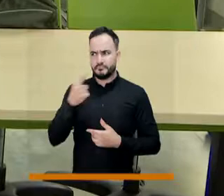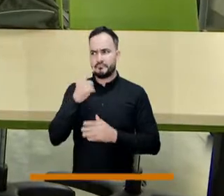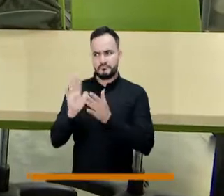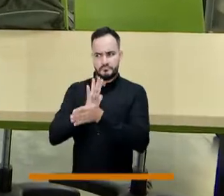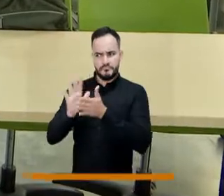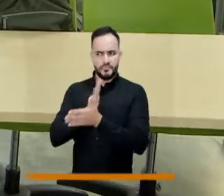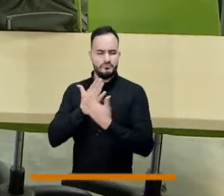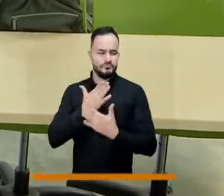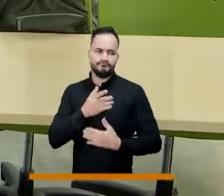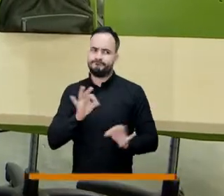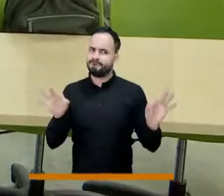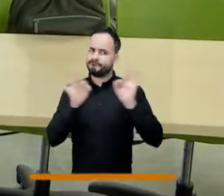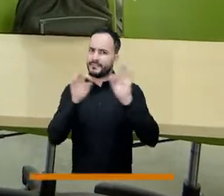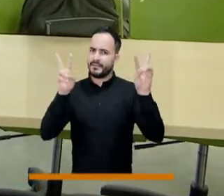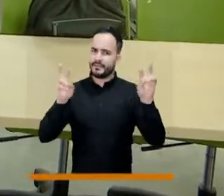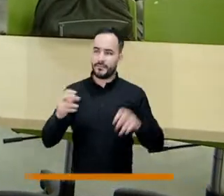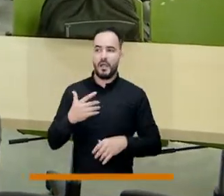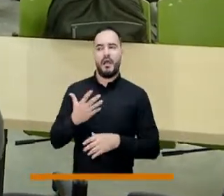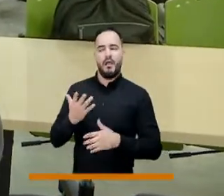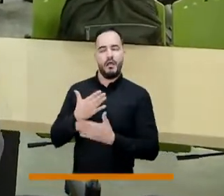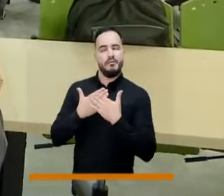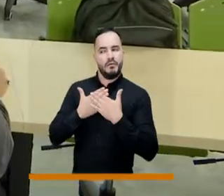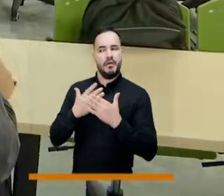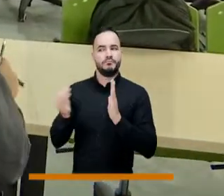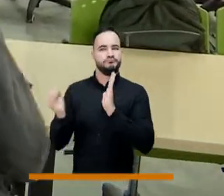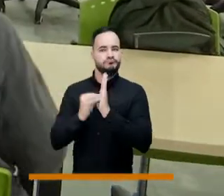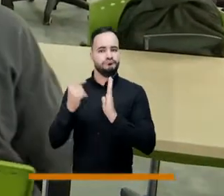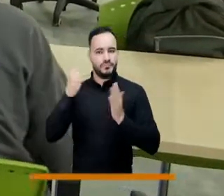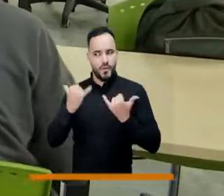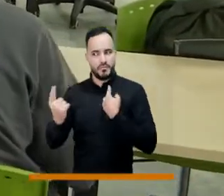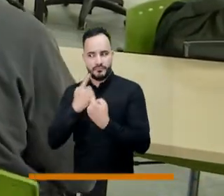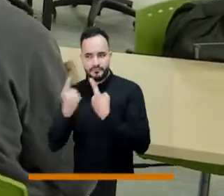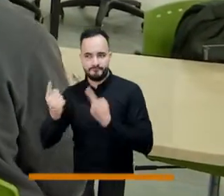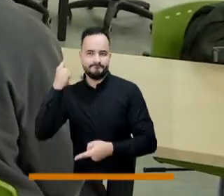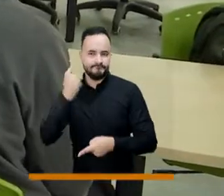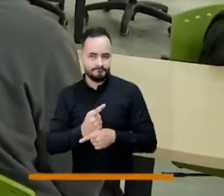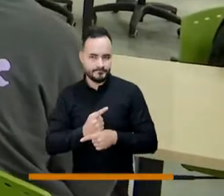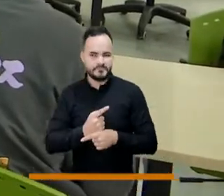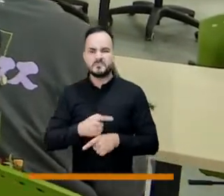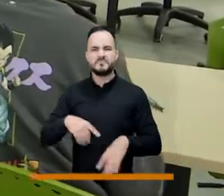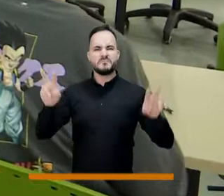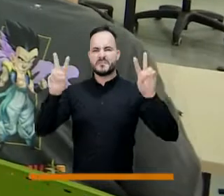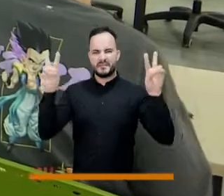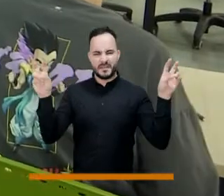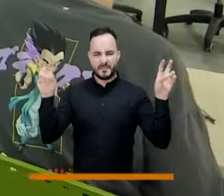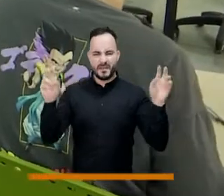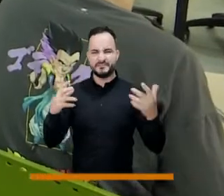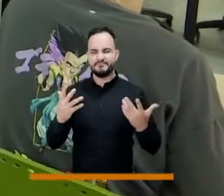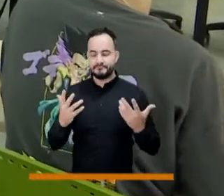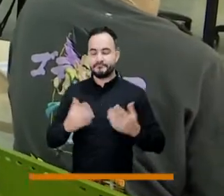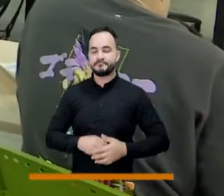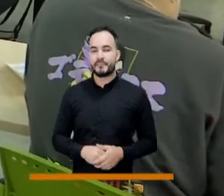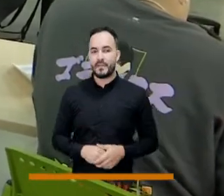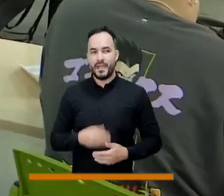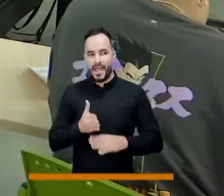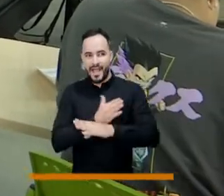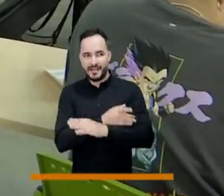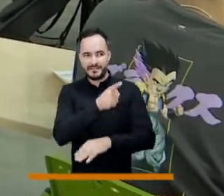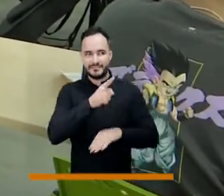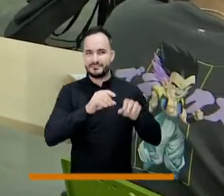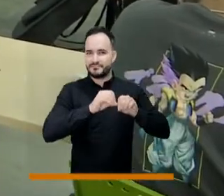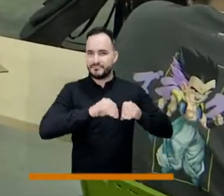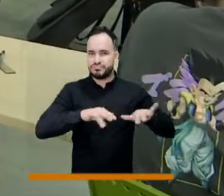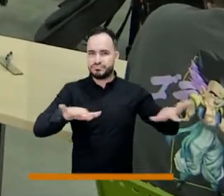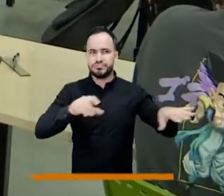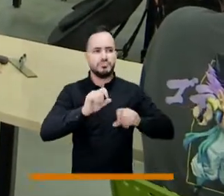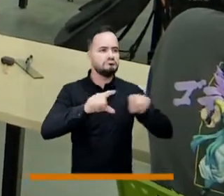y que además nos había anunciado desde el comienzo íbamos a tratar, y se trata justamente de lo que está relacionado con la pregunta que aborda